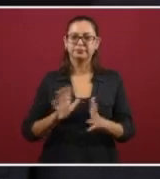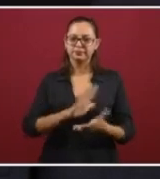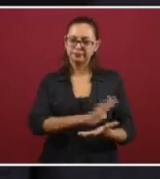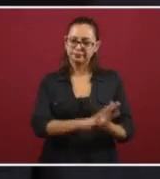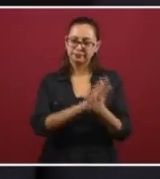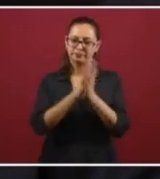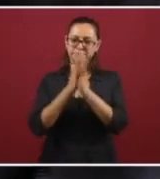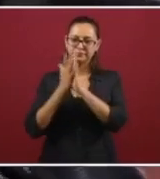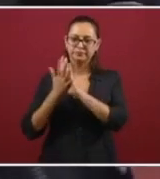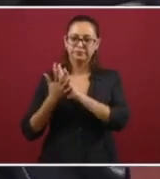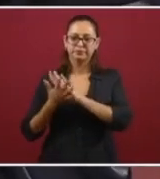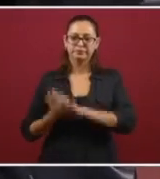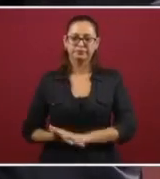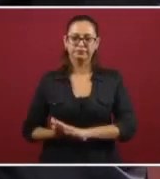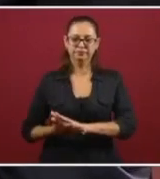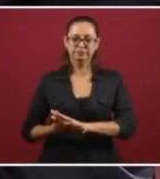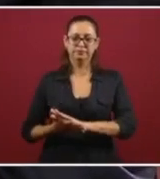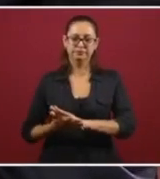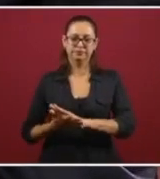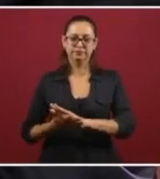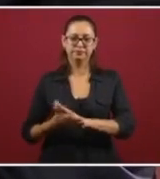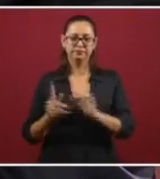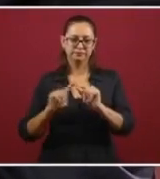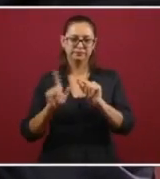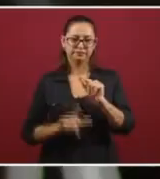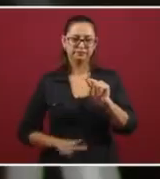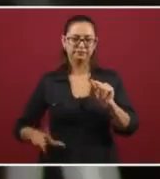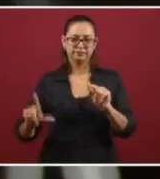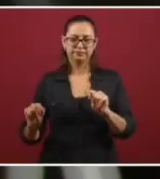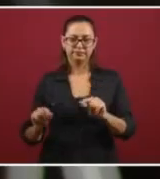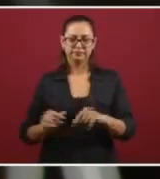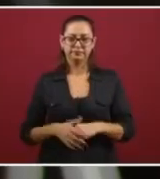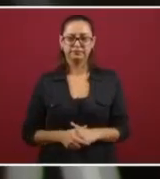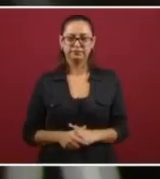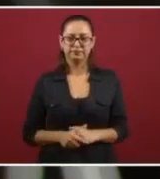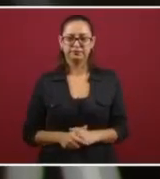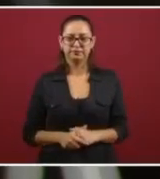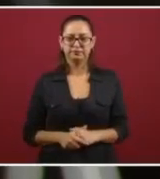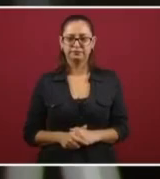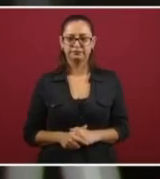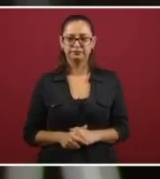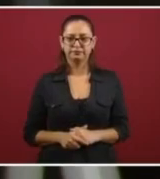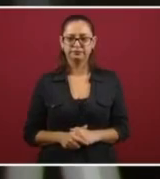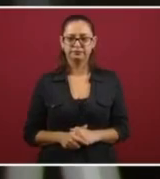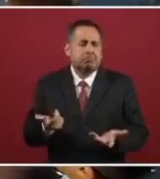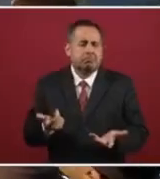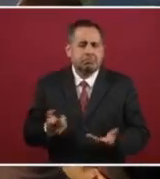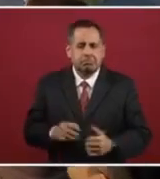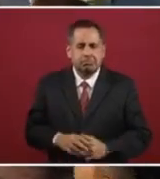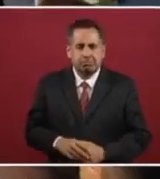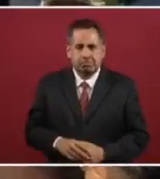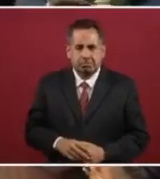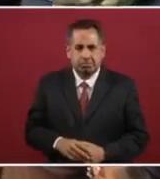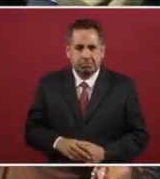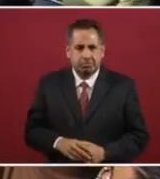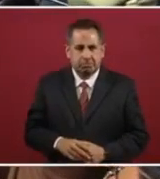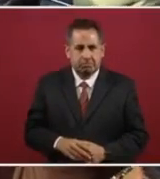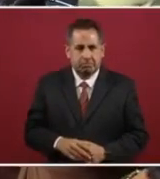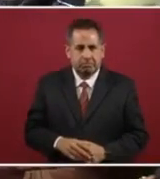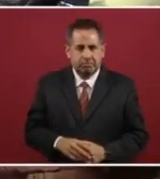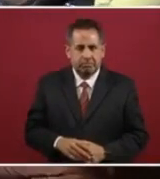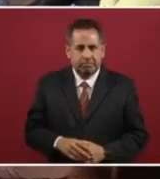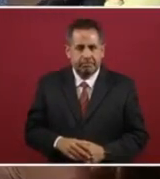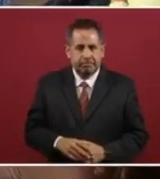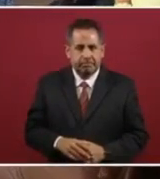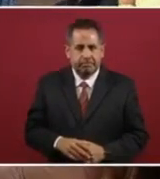en este caso a la transformación del país. Asimismo, el Ejecutivo informó que acató la petición hecha por el